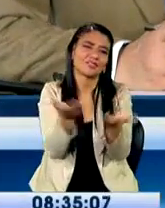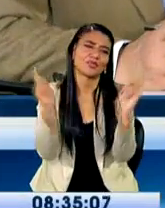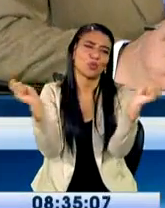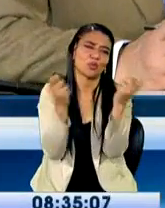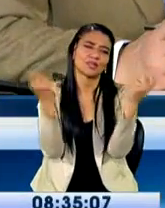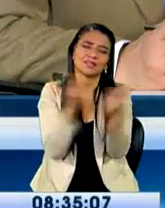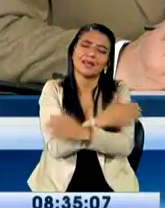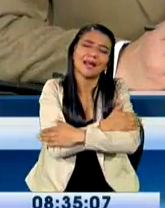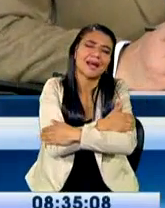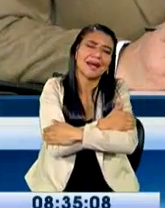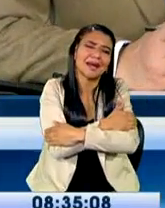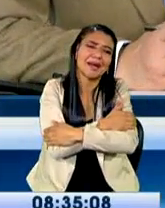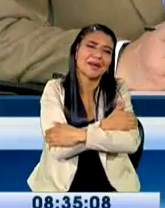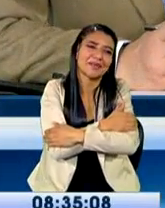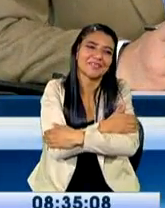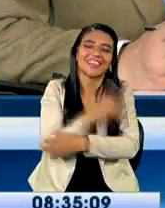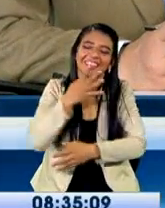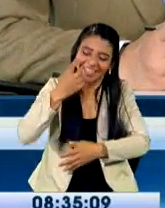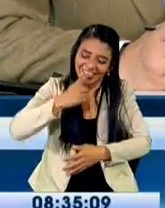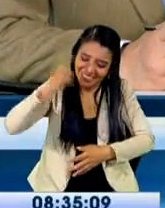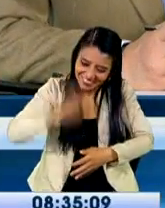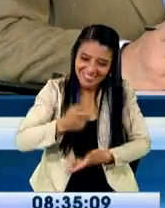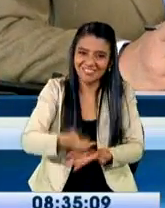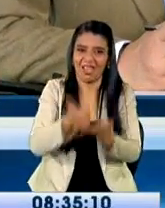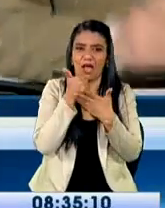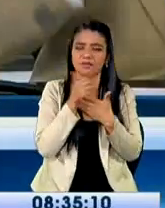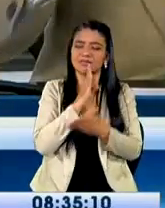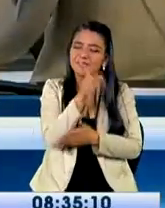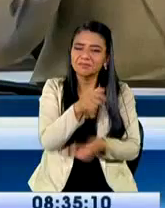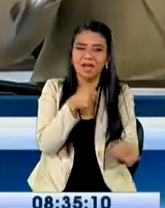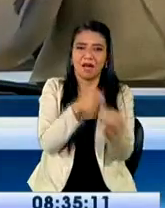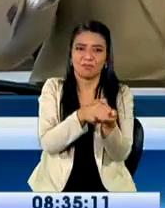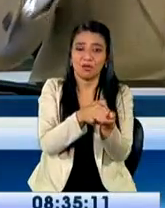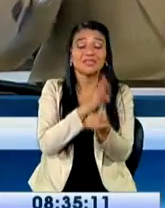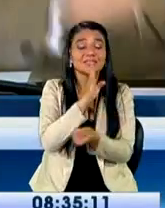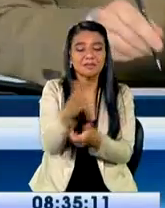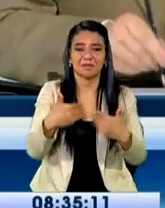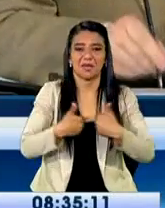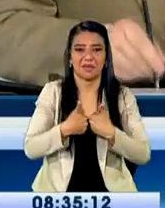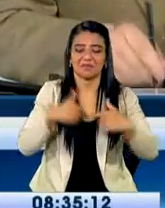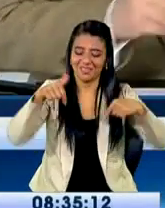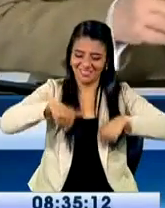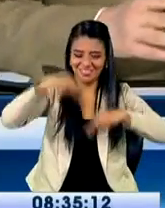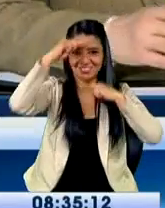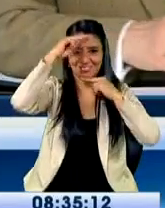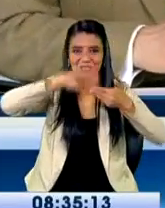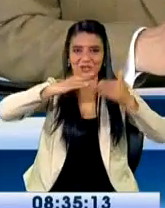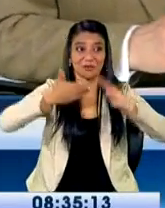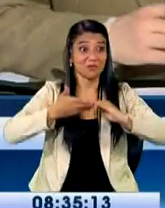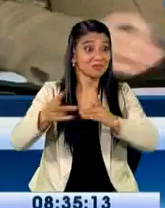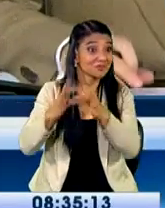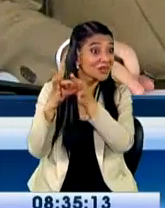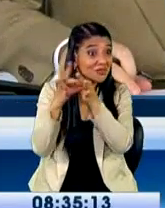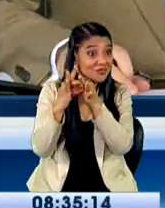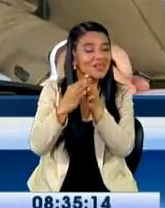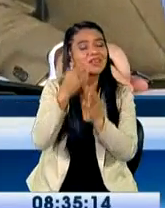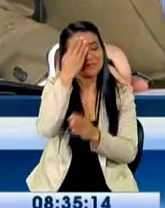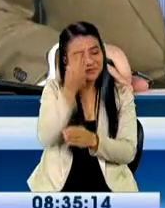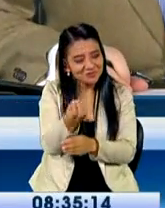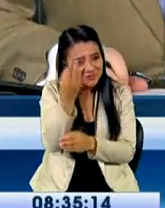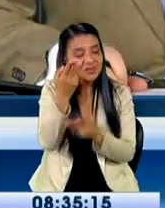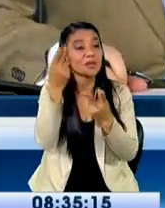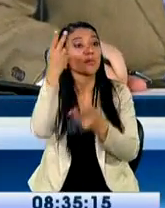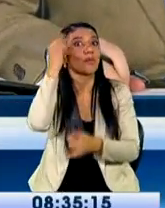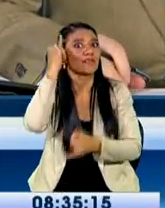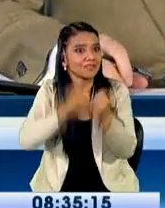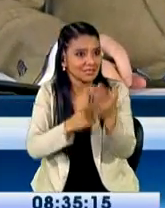abrazo enorme. Hay que ayudar, hay que ser parte, siempre decimos, pro animales acá en este noticiero. Sophie, buen fin de semana, buen